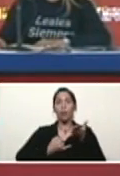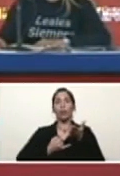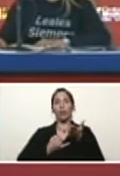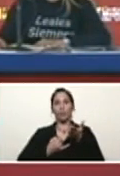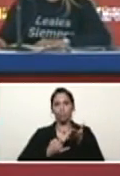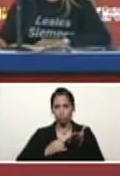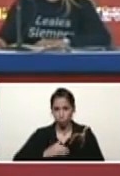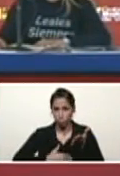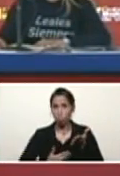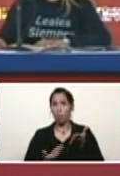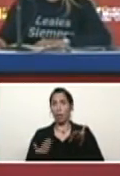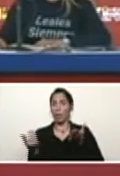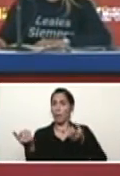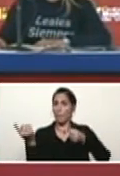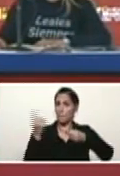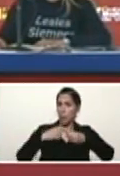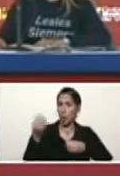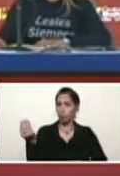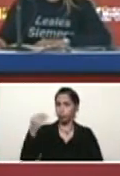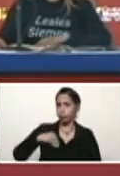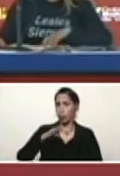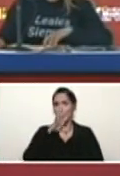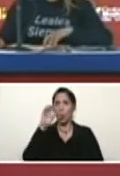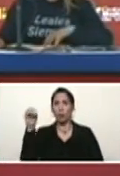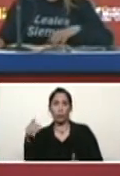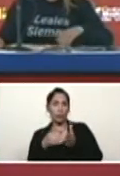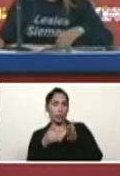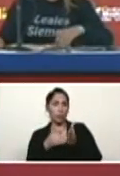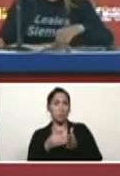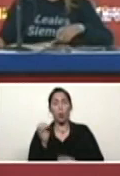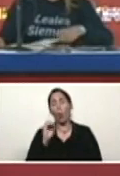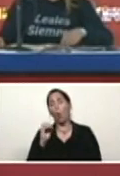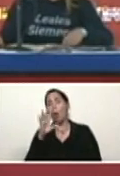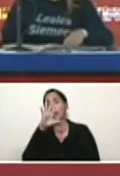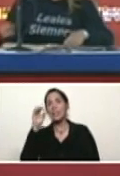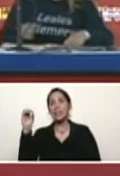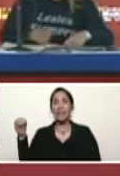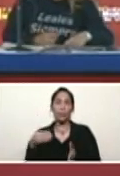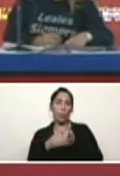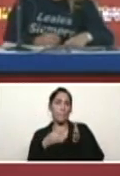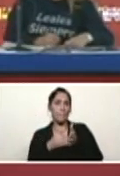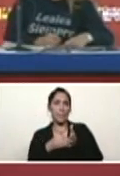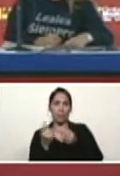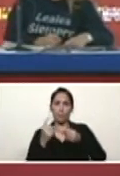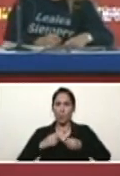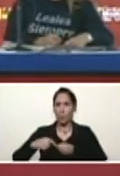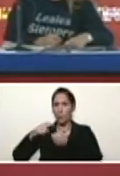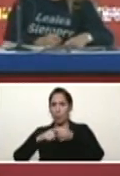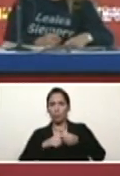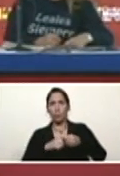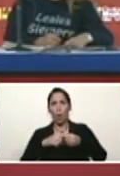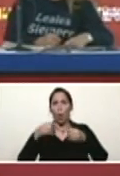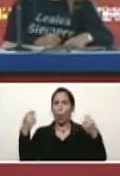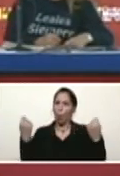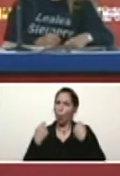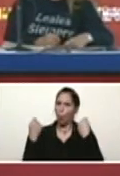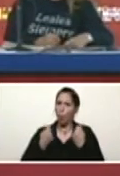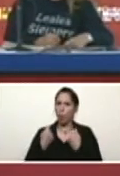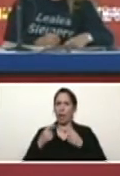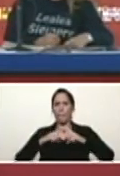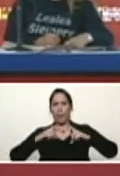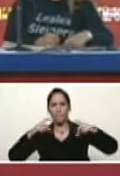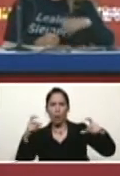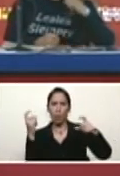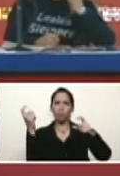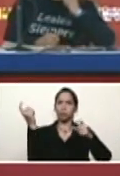Pudiéramos llegar a 400.000, Aristóbulo, fácil, a 500.000. Vamos a hacer una jornada de atracción, enamoramiento,